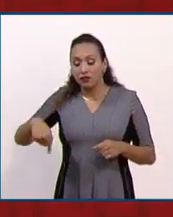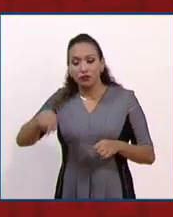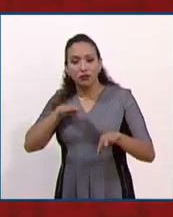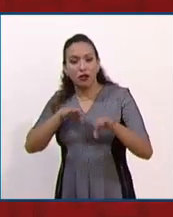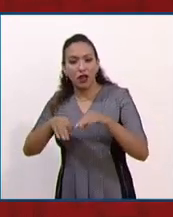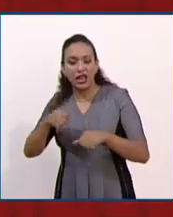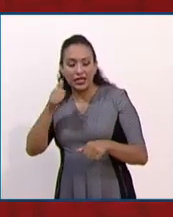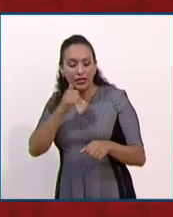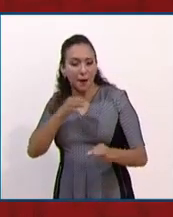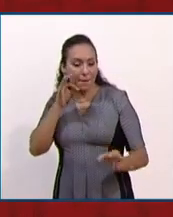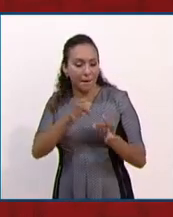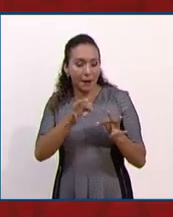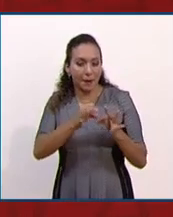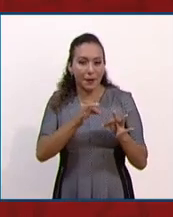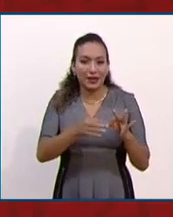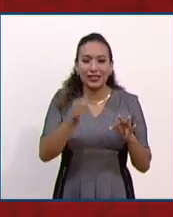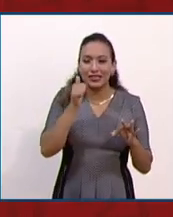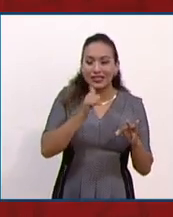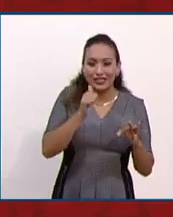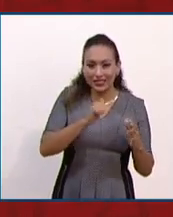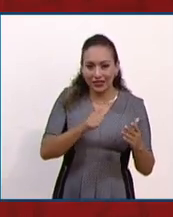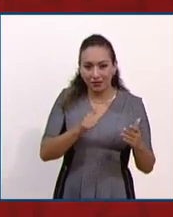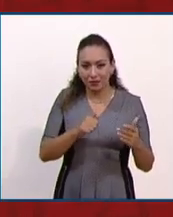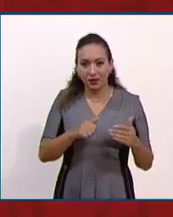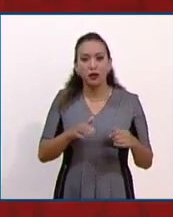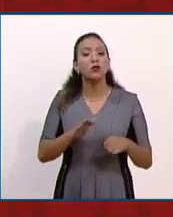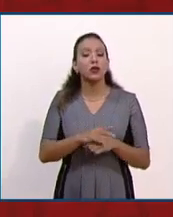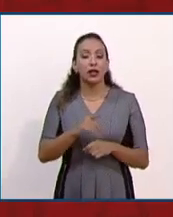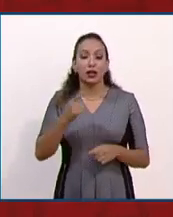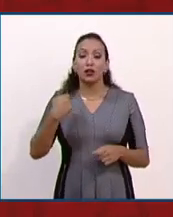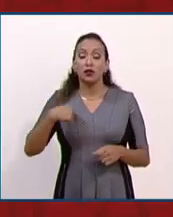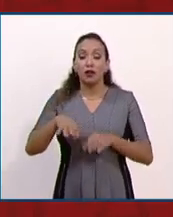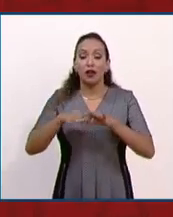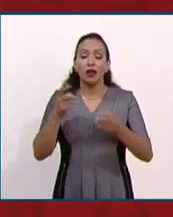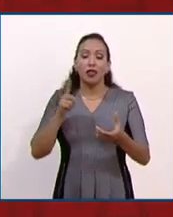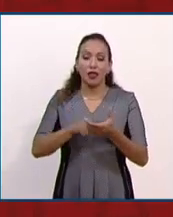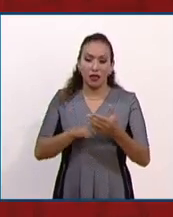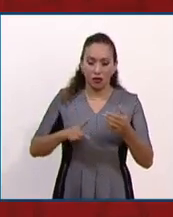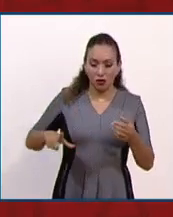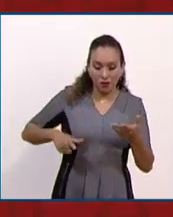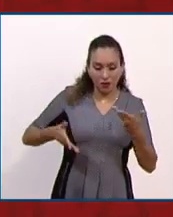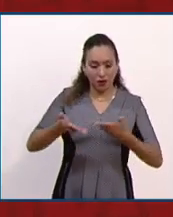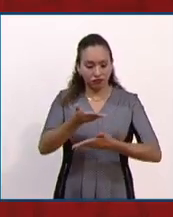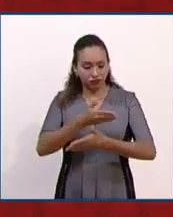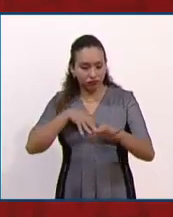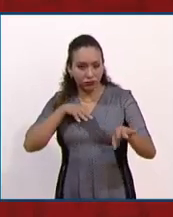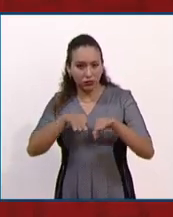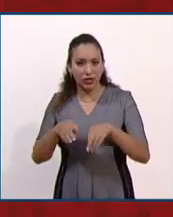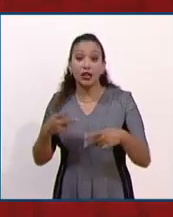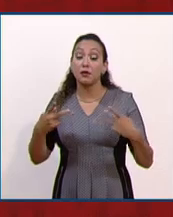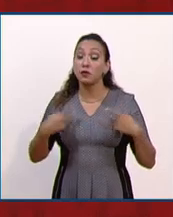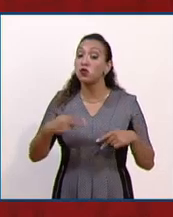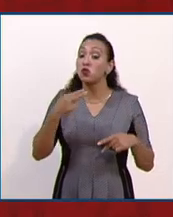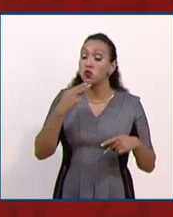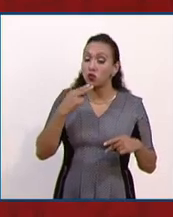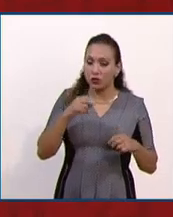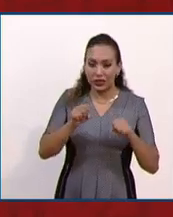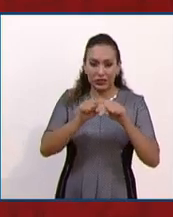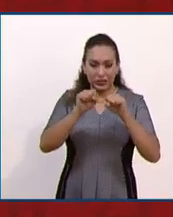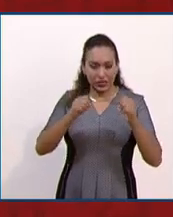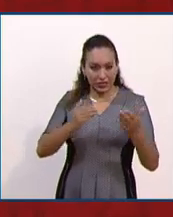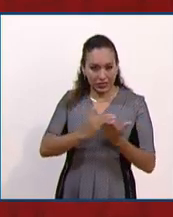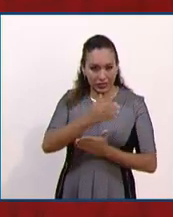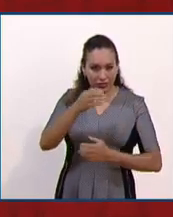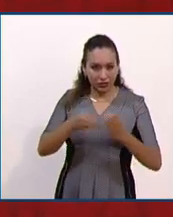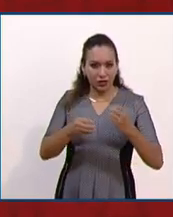ser partiendo de la idea de que somos personas servidoras públicas y que nuestros usuarios del sistema de